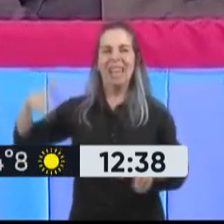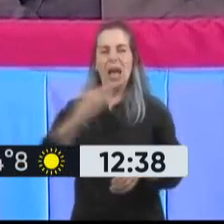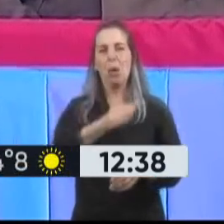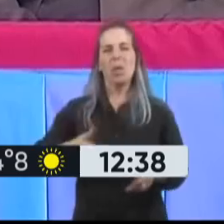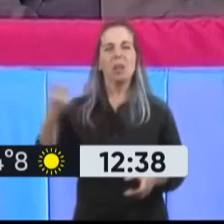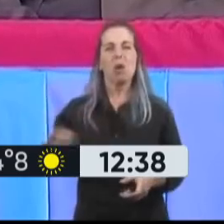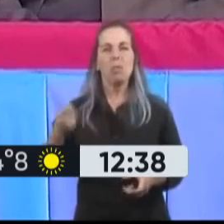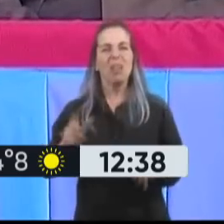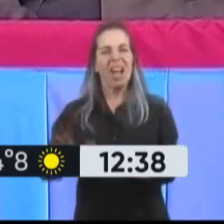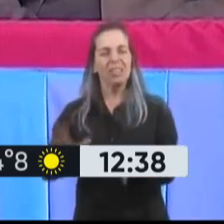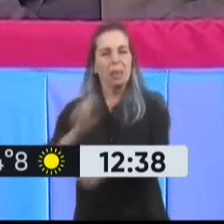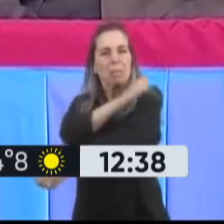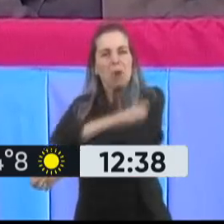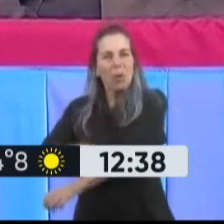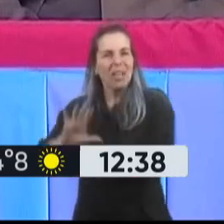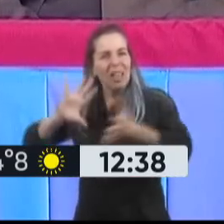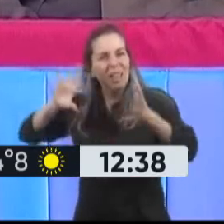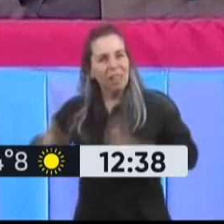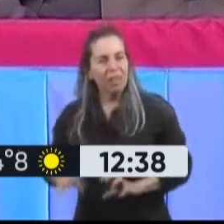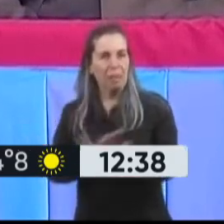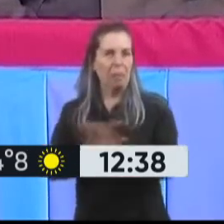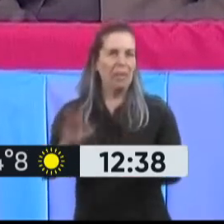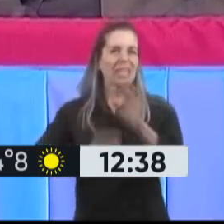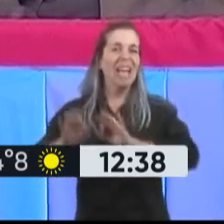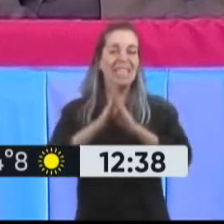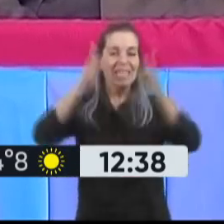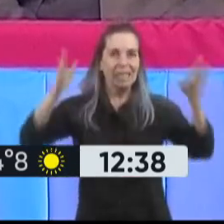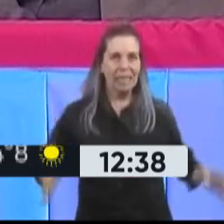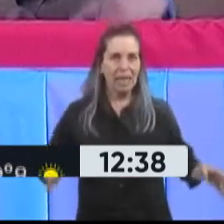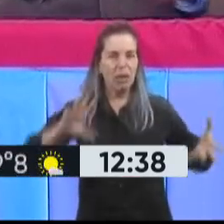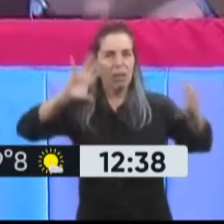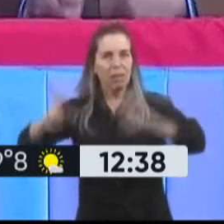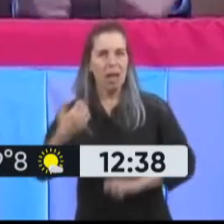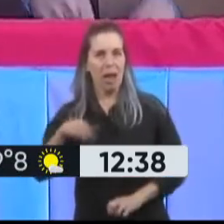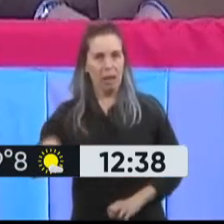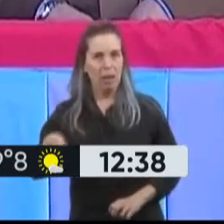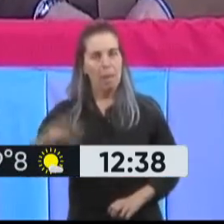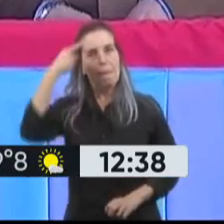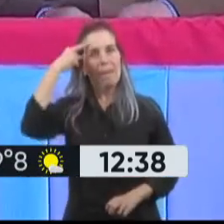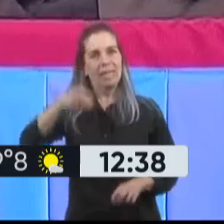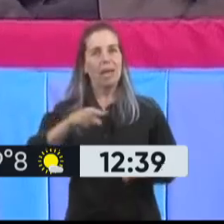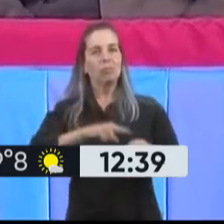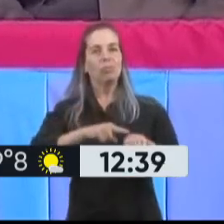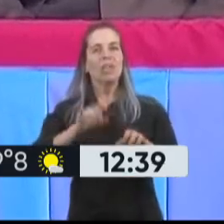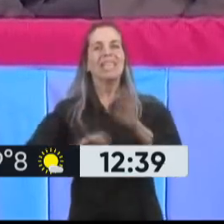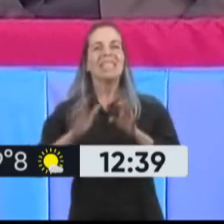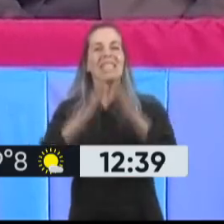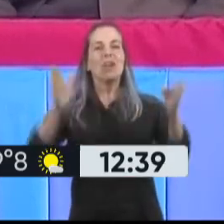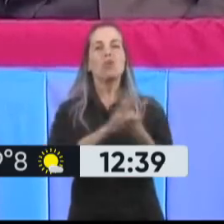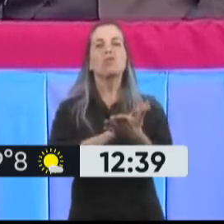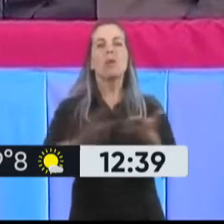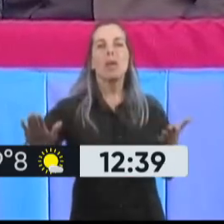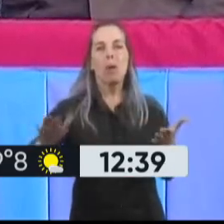empobrecedor, la oportunidad de dejar atrás el siglo de humillación argentina e inaugurar un nuevo siglo de oro para la nación.